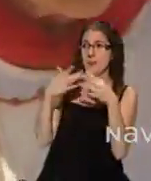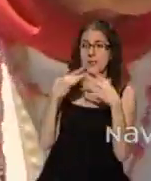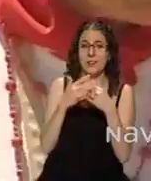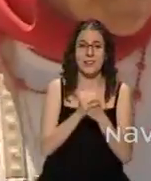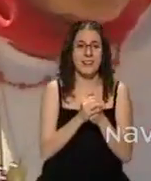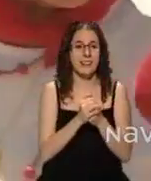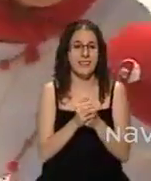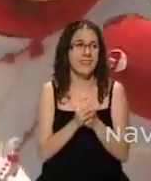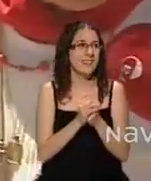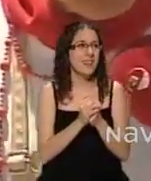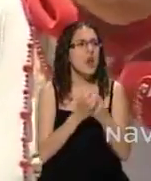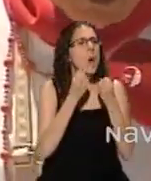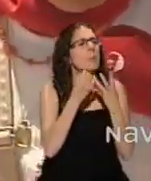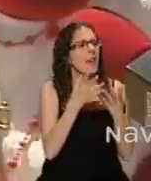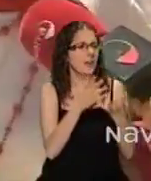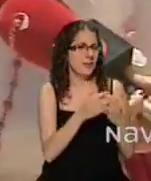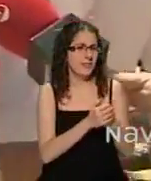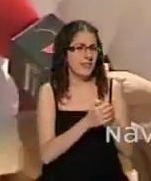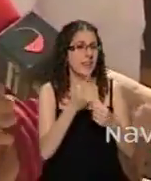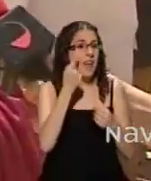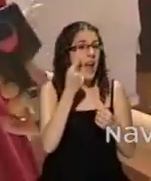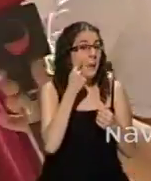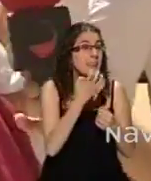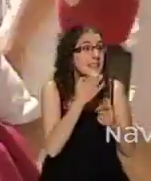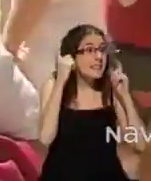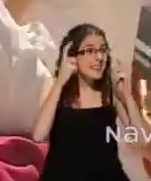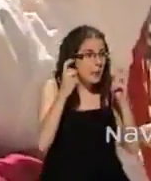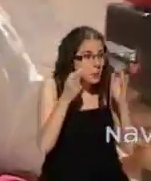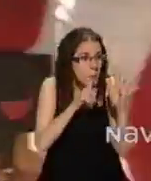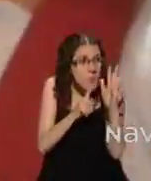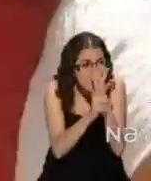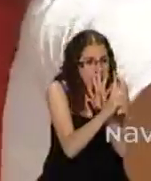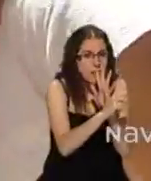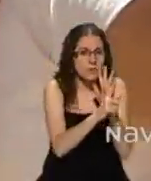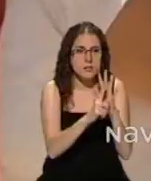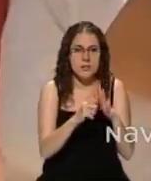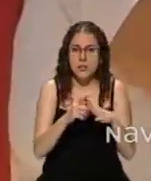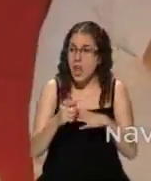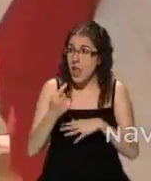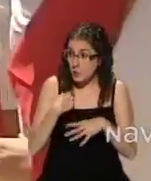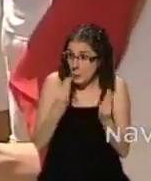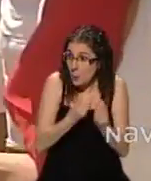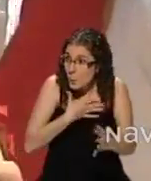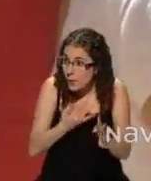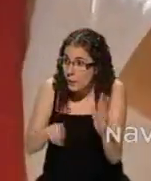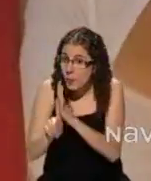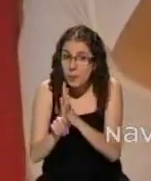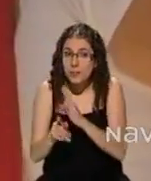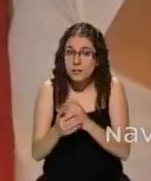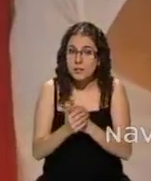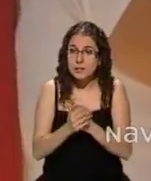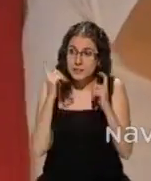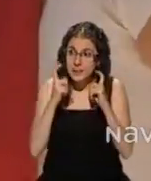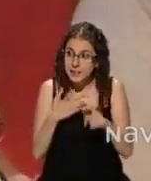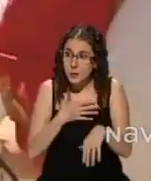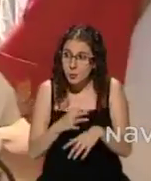Bueno, majas, pues a ver si nos colamos. ¿Qué? ¿Cómo que a ver si se cola? ¿Me puedo colar yo con usted? Sí, podemos. Pues, ¿Me puedo yo colar